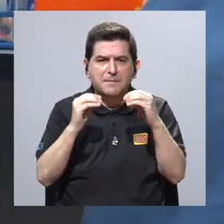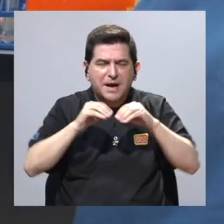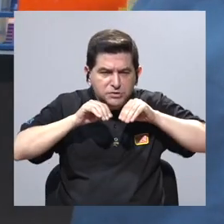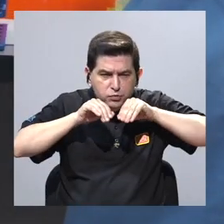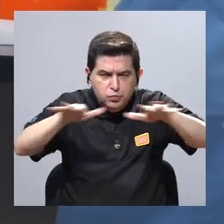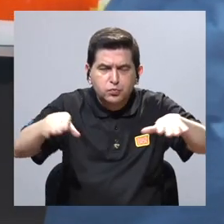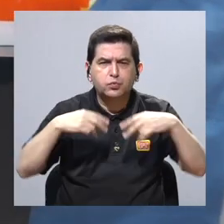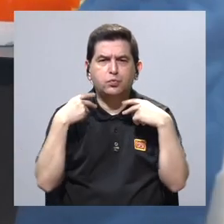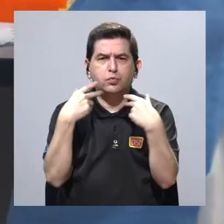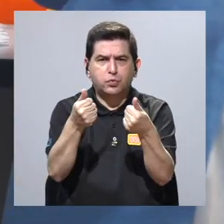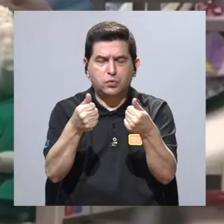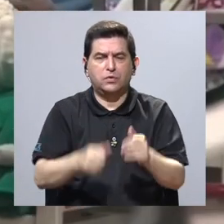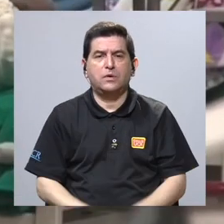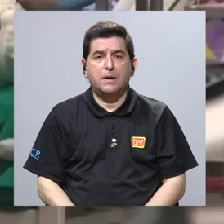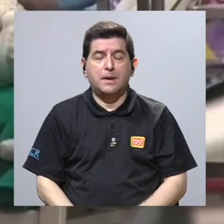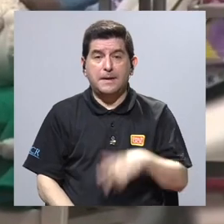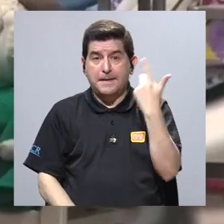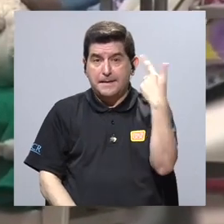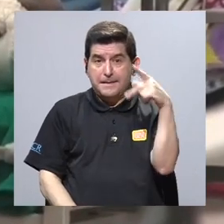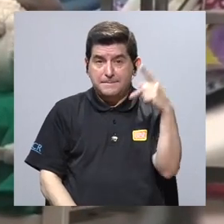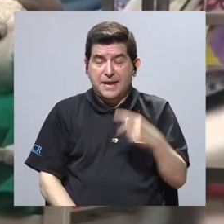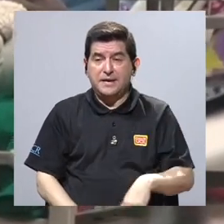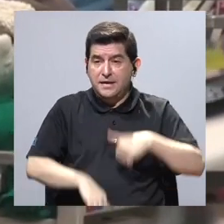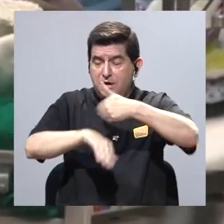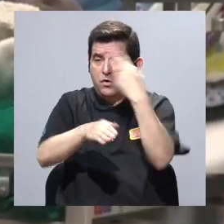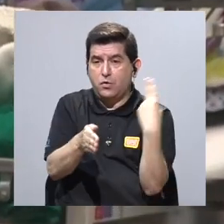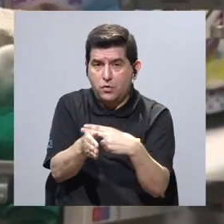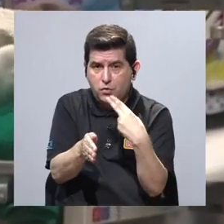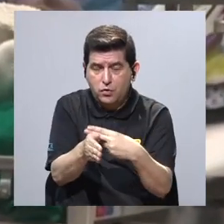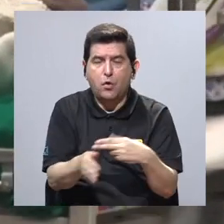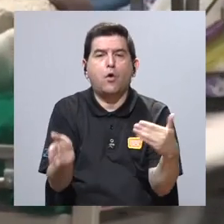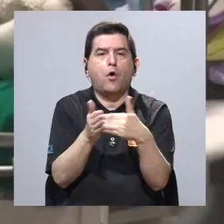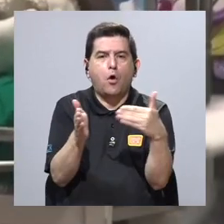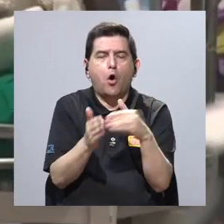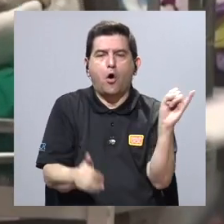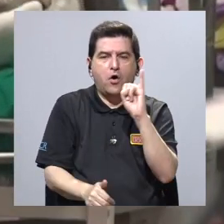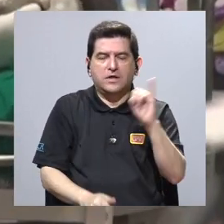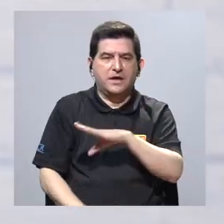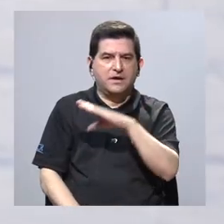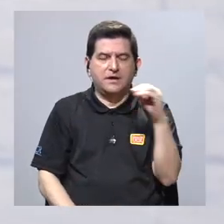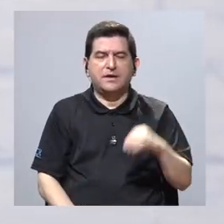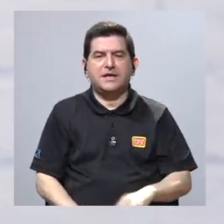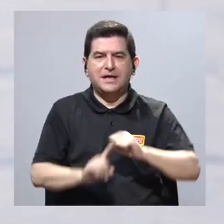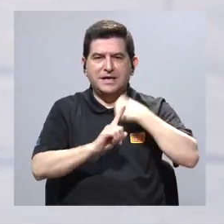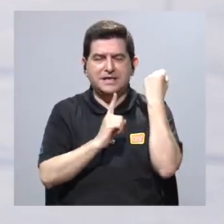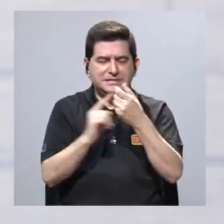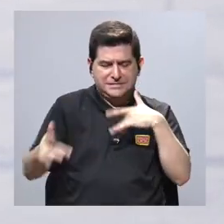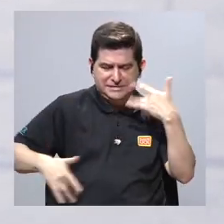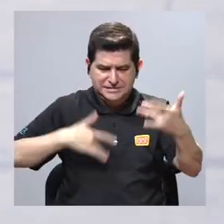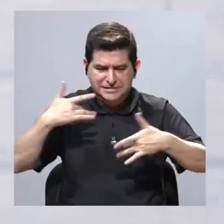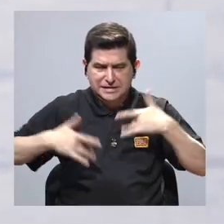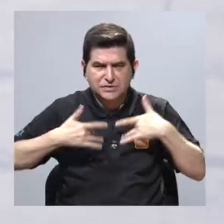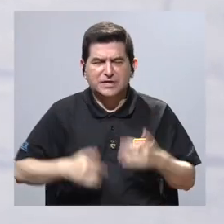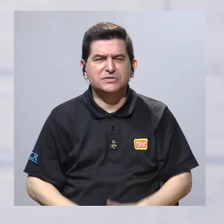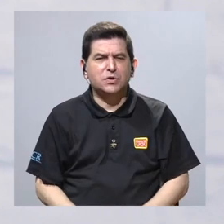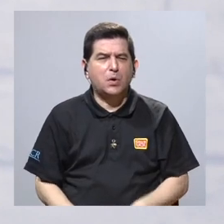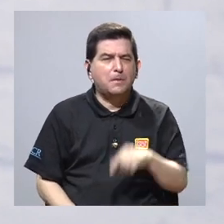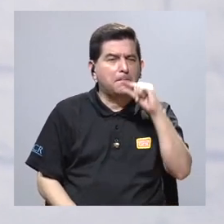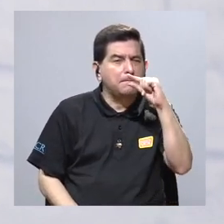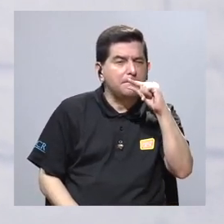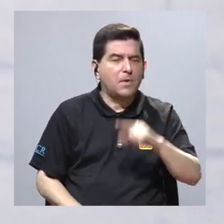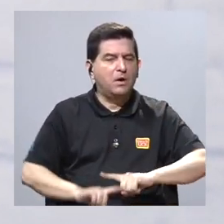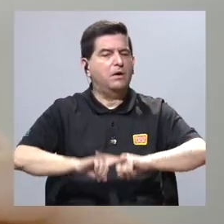más transmisibles, conllevar un mayor riesgo de hospitalización y reinfección y generar un cuadro de síntomas